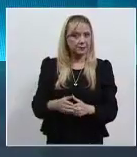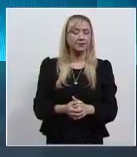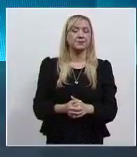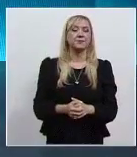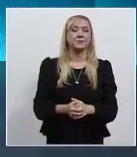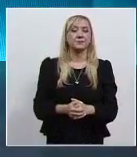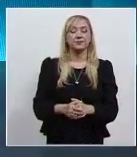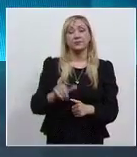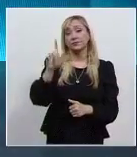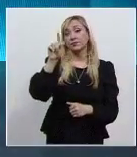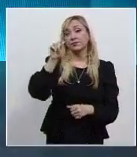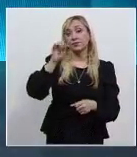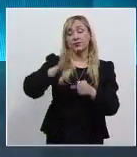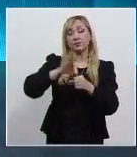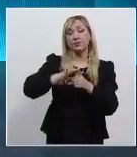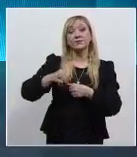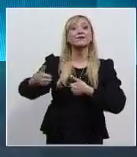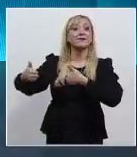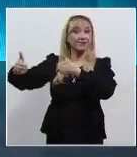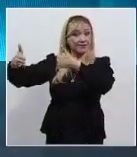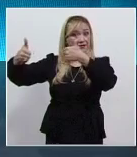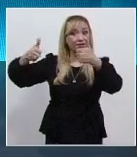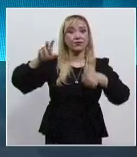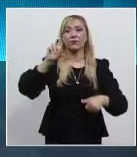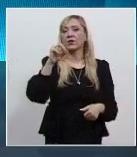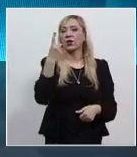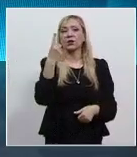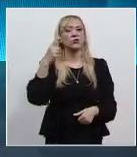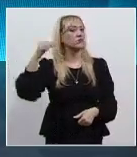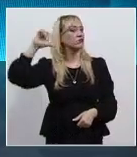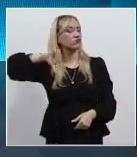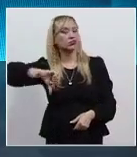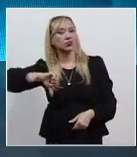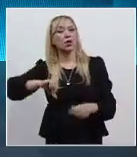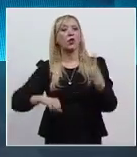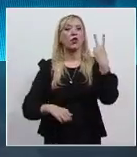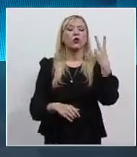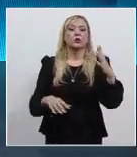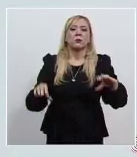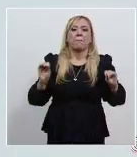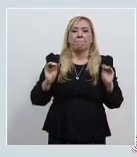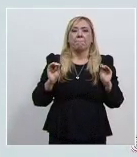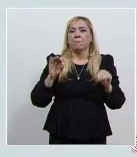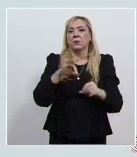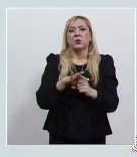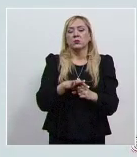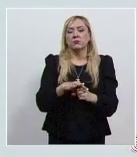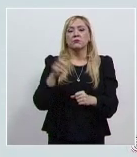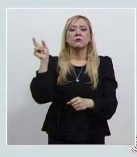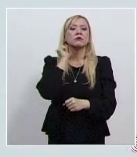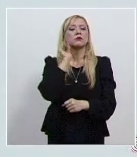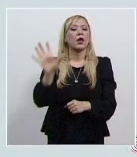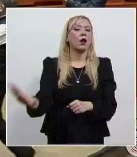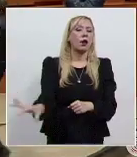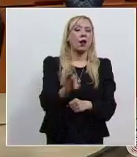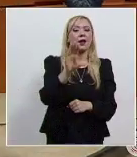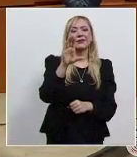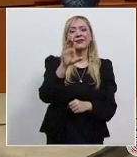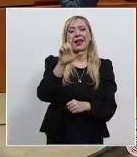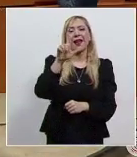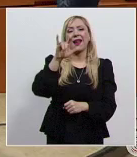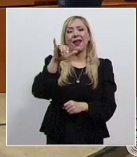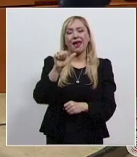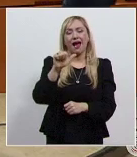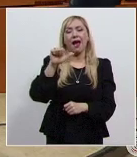Con 70 votos a favor, 31 en contra y 2 abstenciones, el Senado de la República designó a Celia Maya